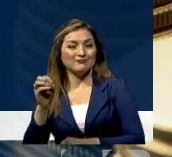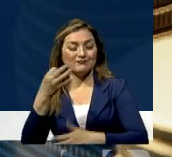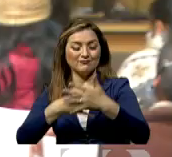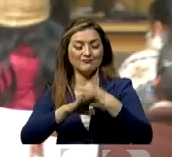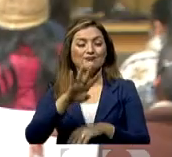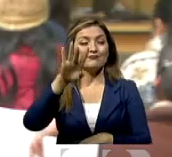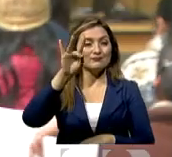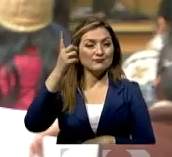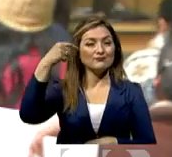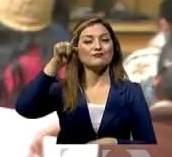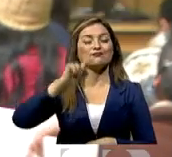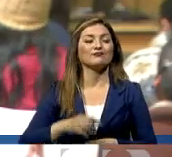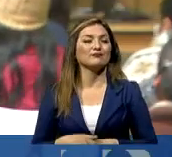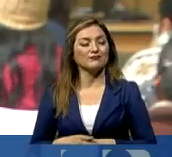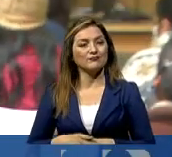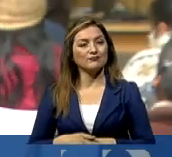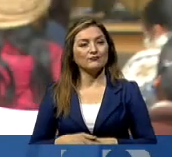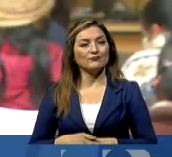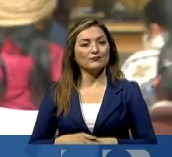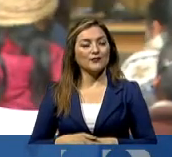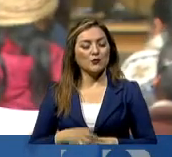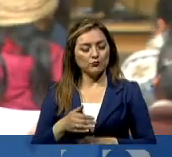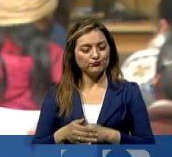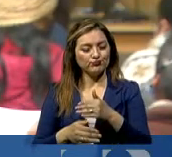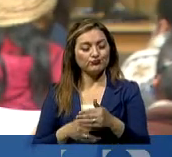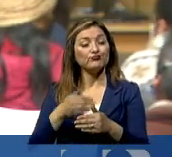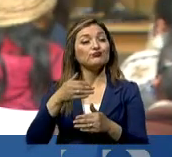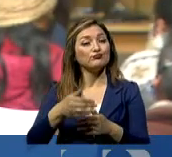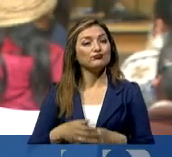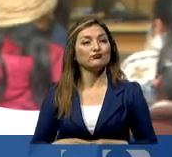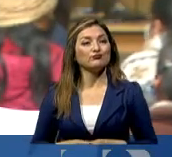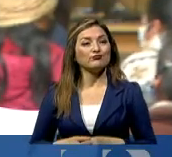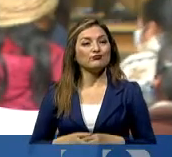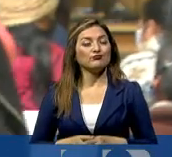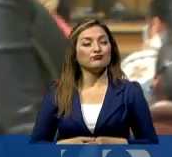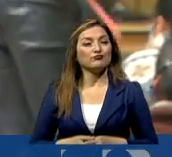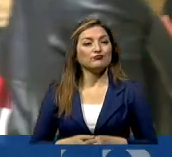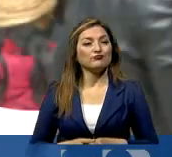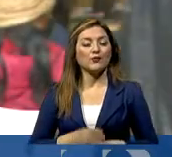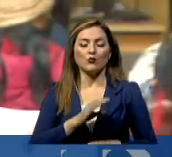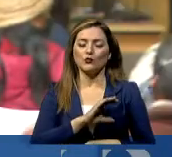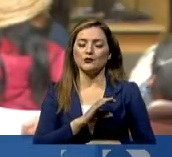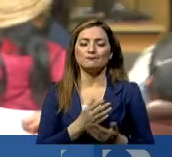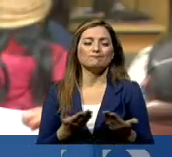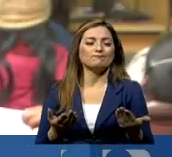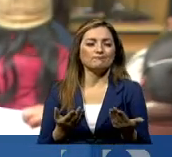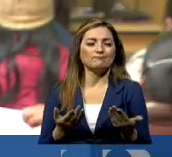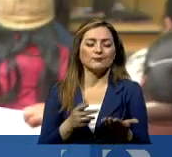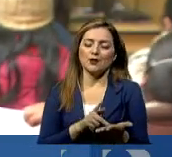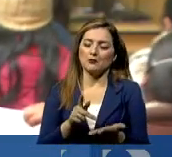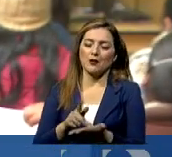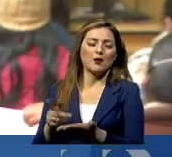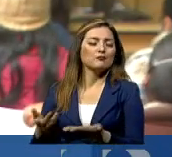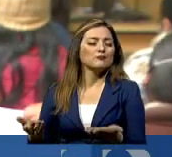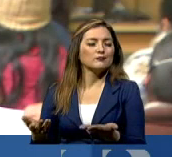millones nos muestra que vamos en aumento pero si era la sana aspiración del municipio poder tener una recaudación un